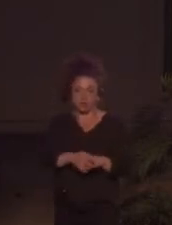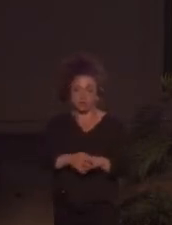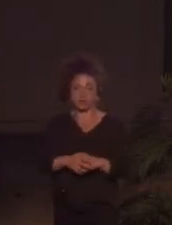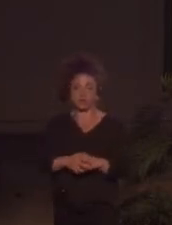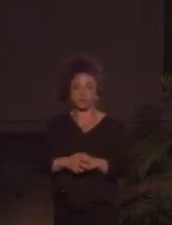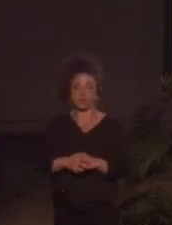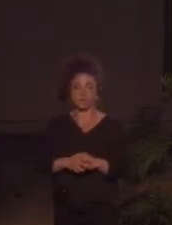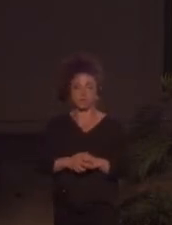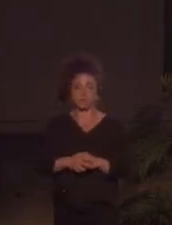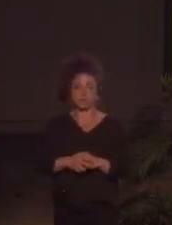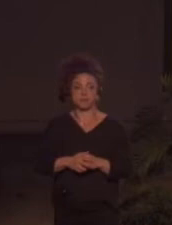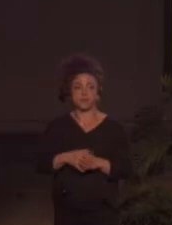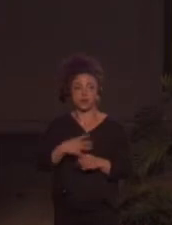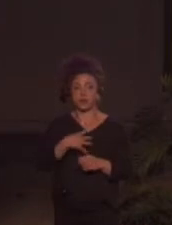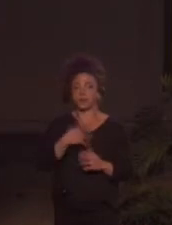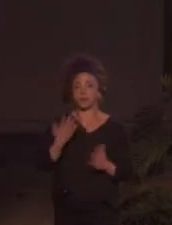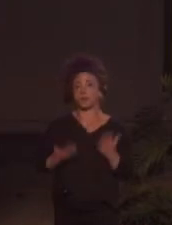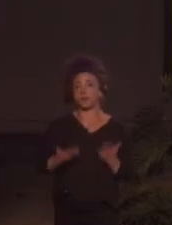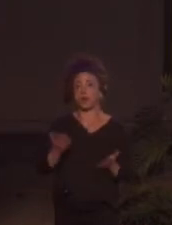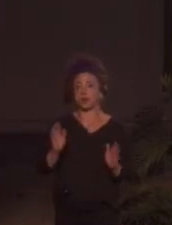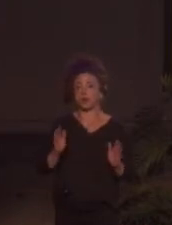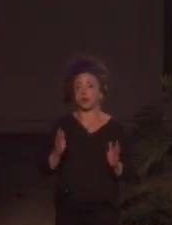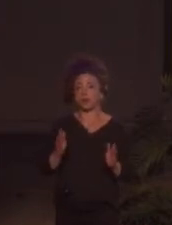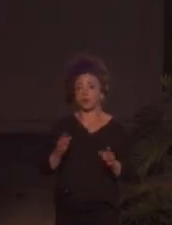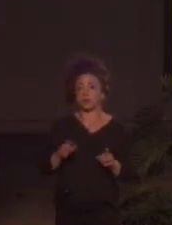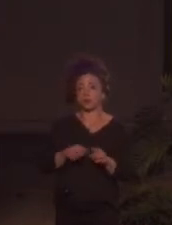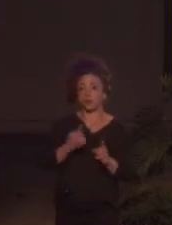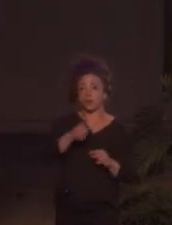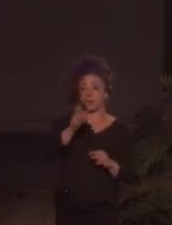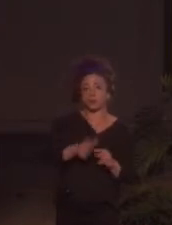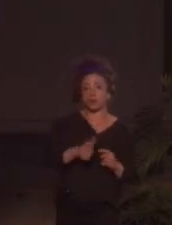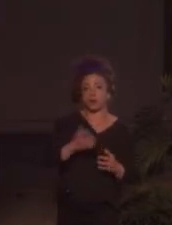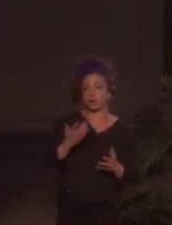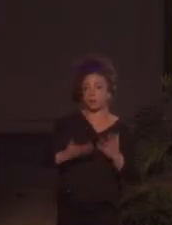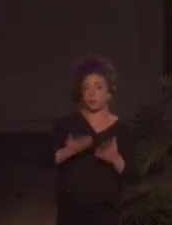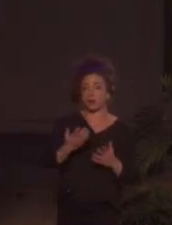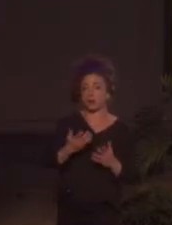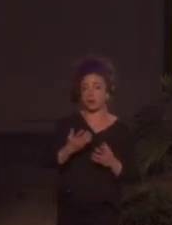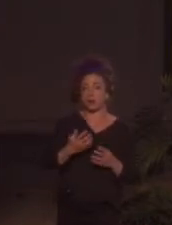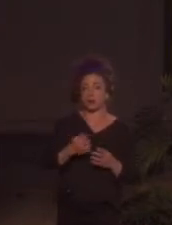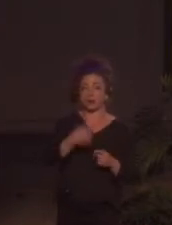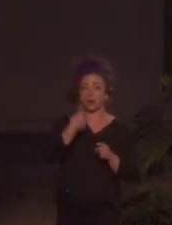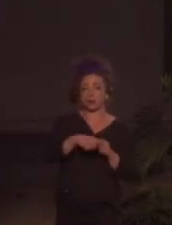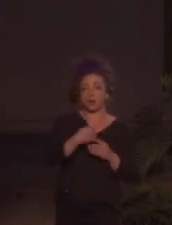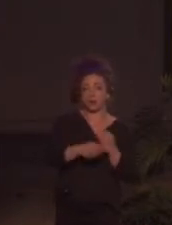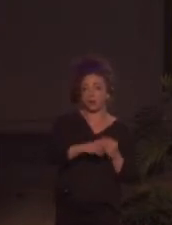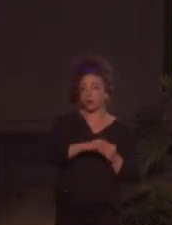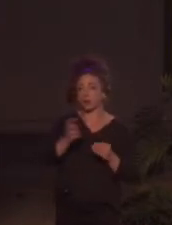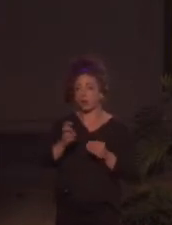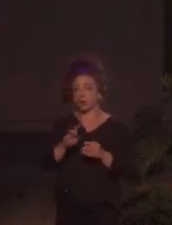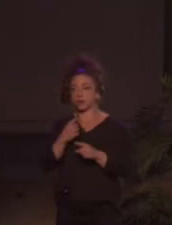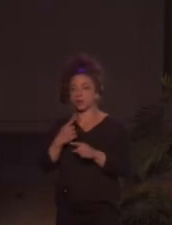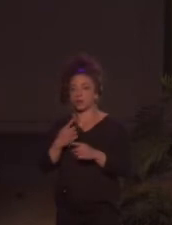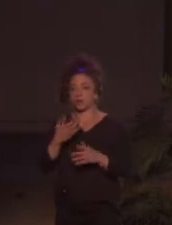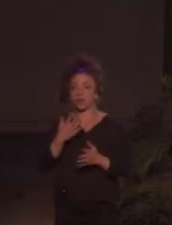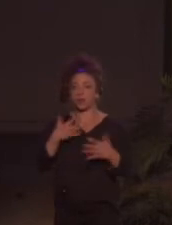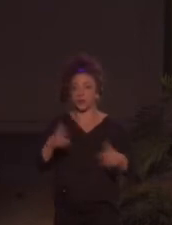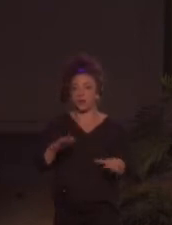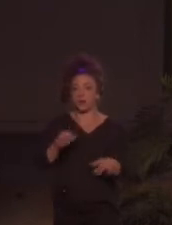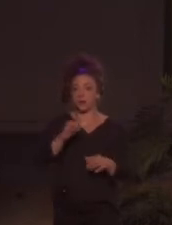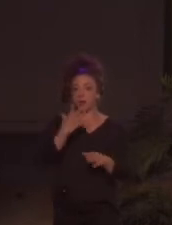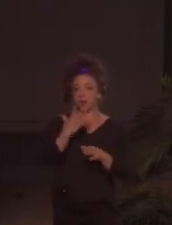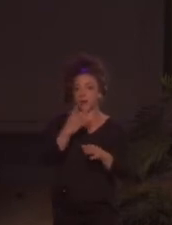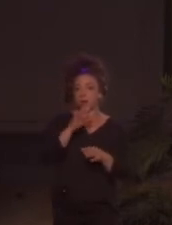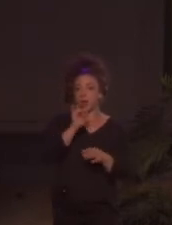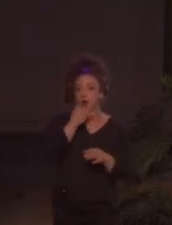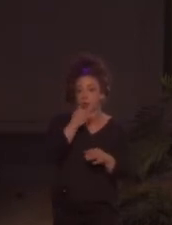nire ustetan, ze akatsak denok dozkagu, maila pertsonalean, eta horrek ez besan nahi ideiak akatsak dituztenik, ez? Baina ez ere autokritiko